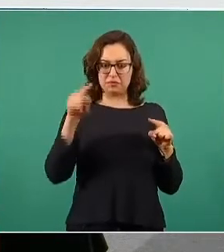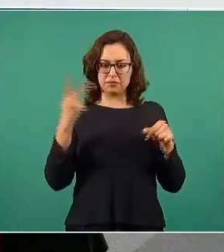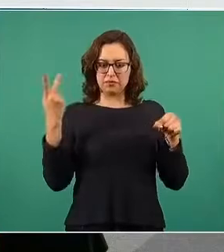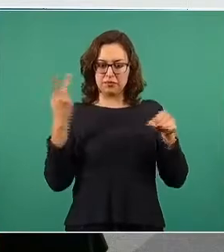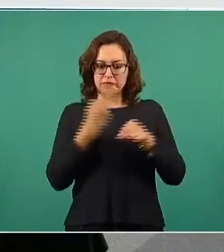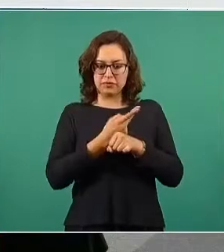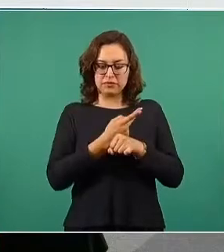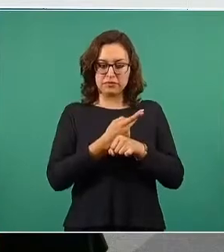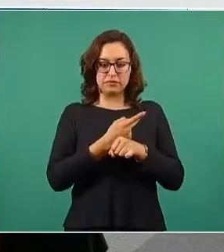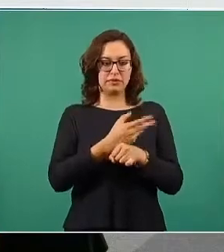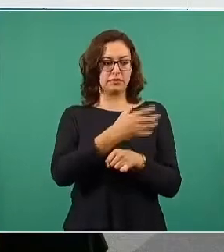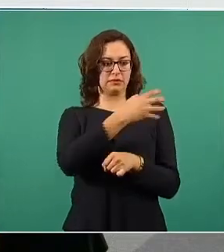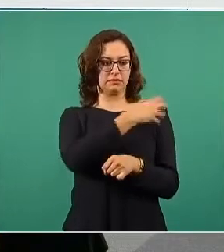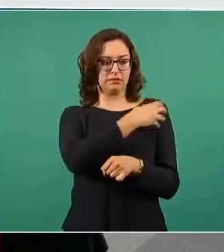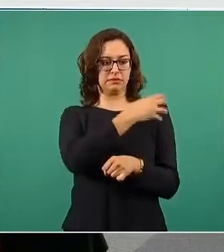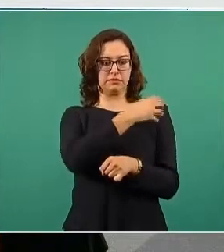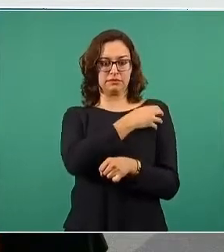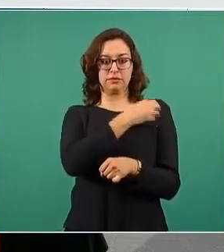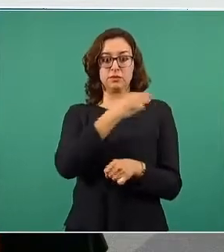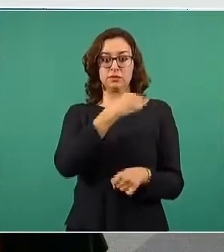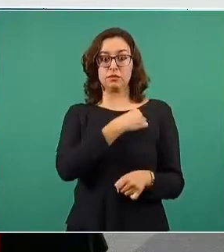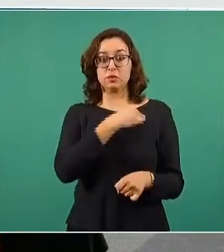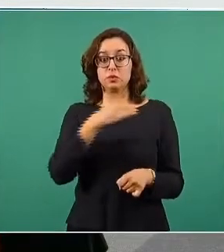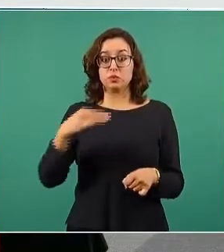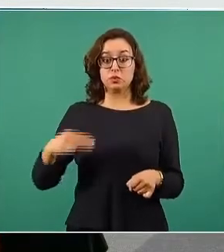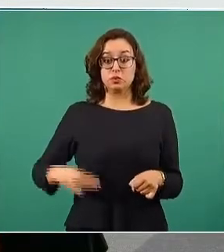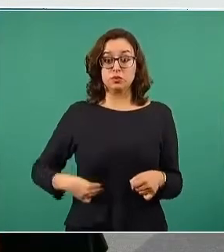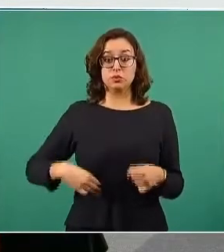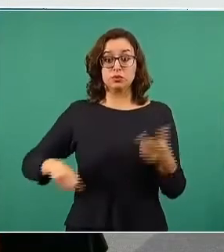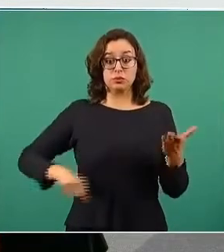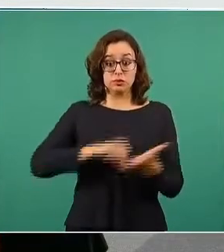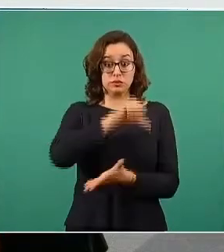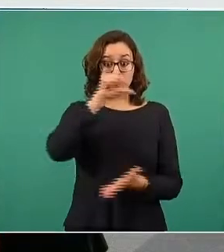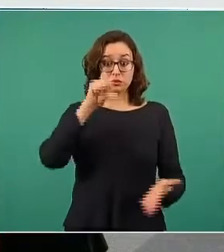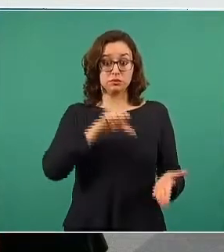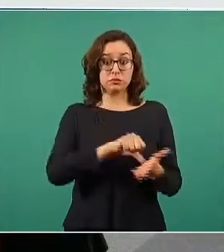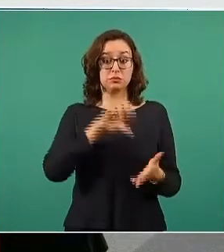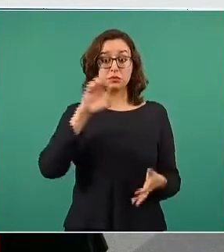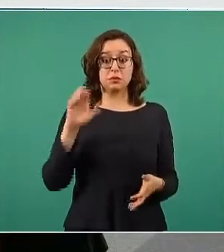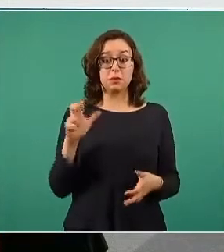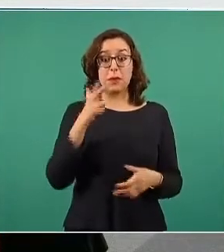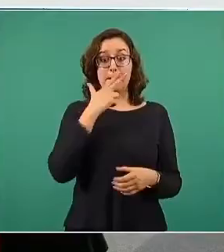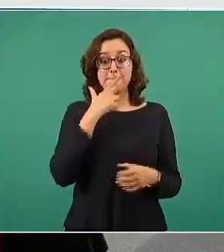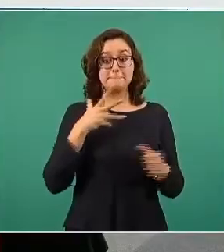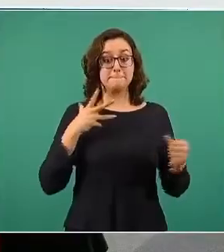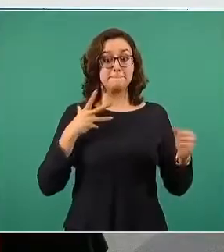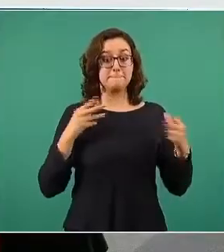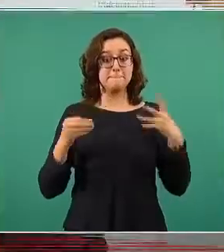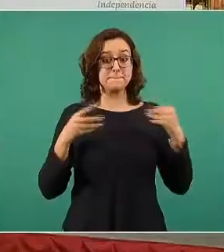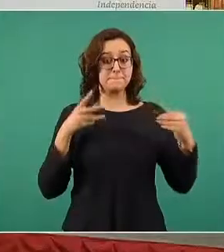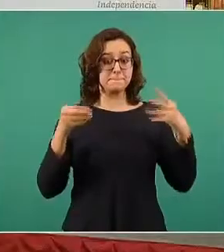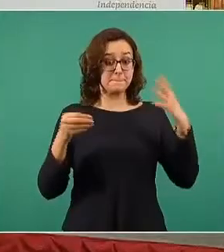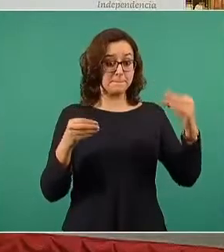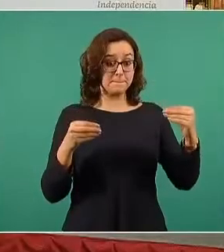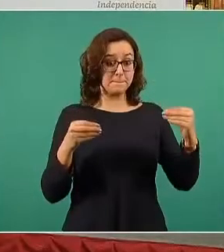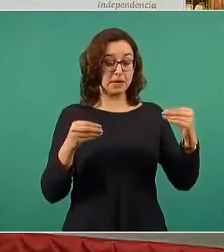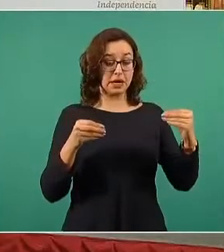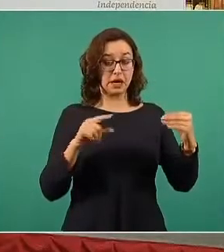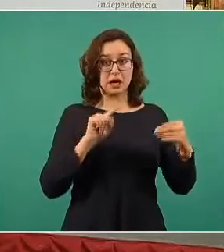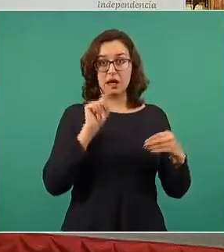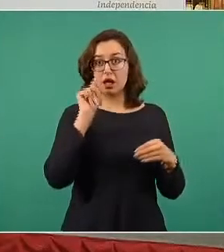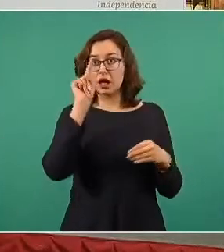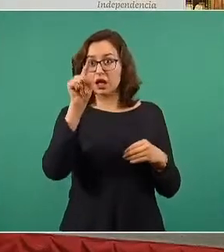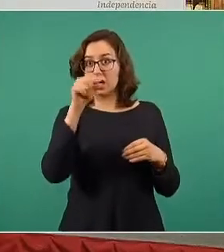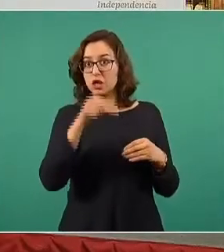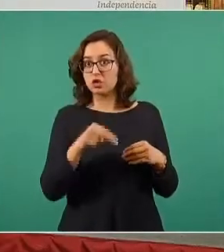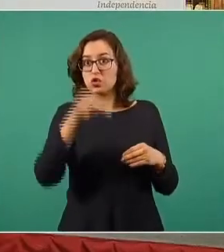en la capital y los municipios de la zona centro del estado de Chihuahua, es muy diferente a lo que ocurre en